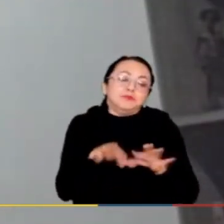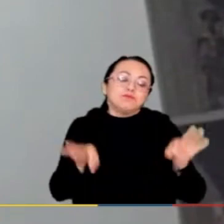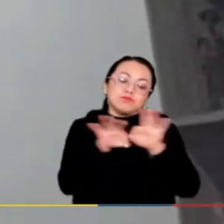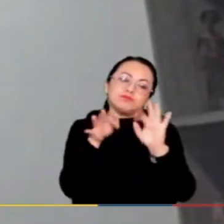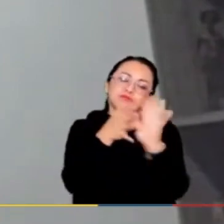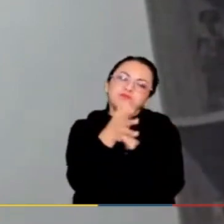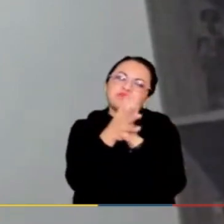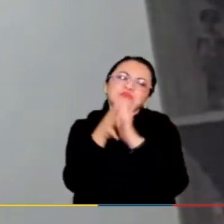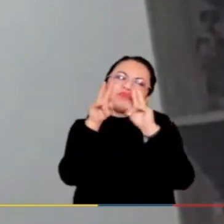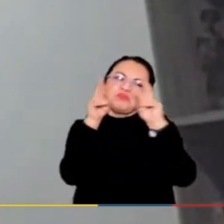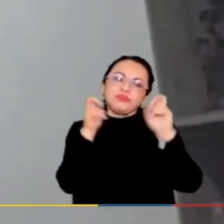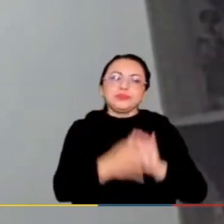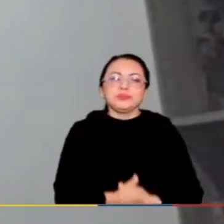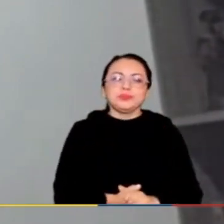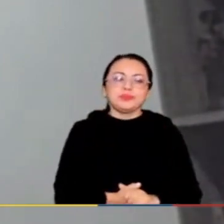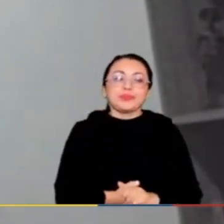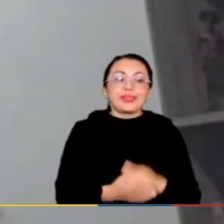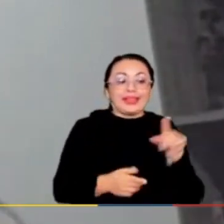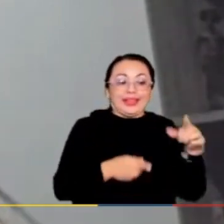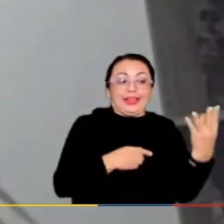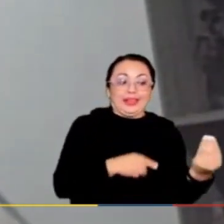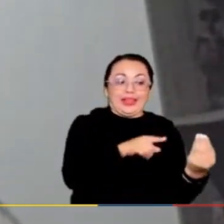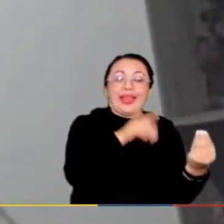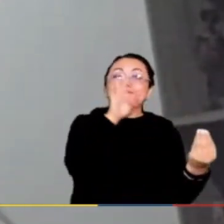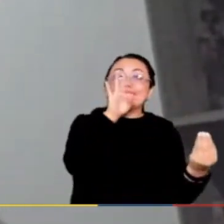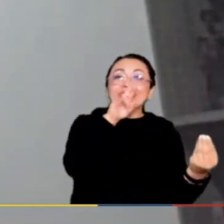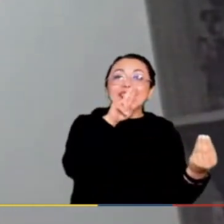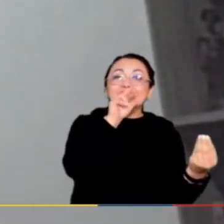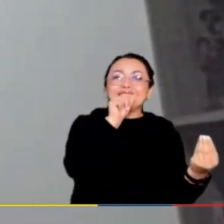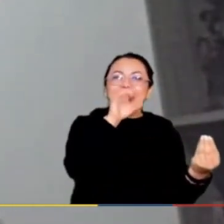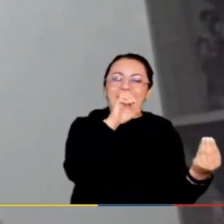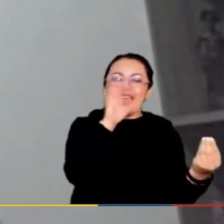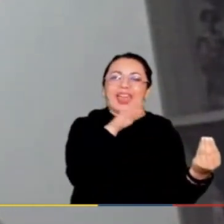referirnos a ellas. Pues Trade Alliance